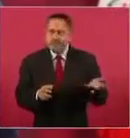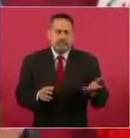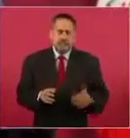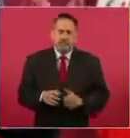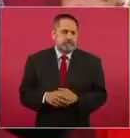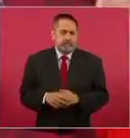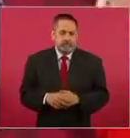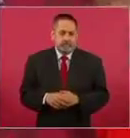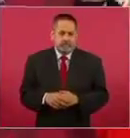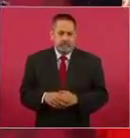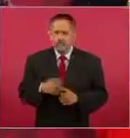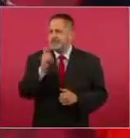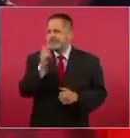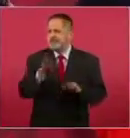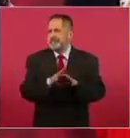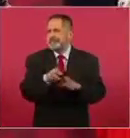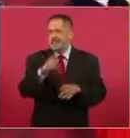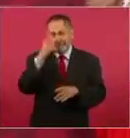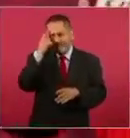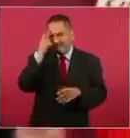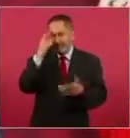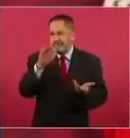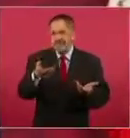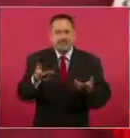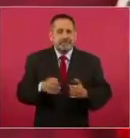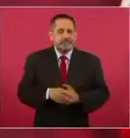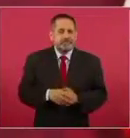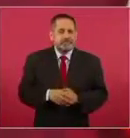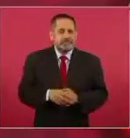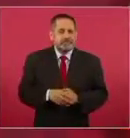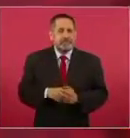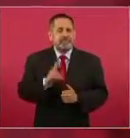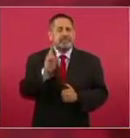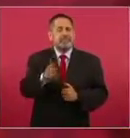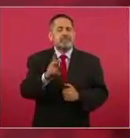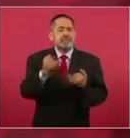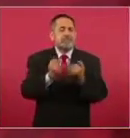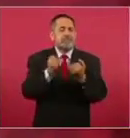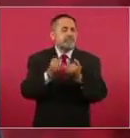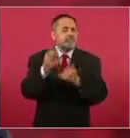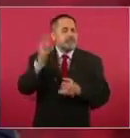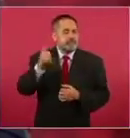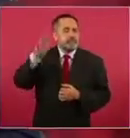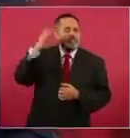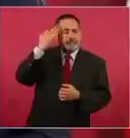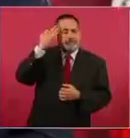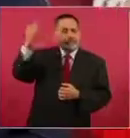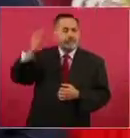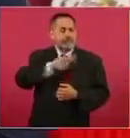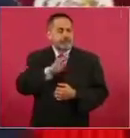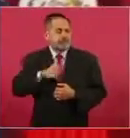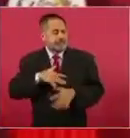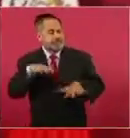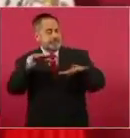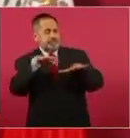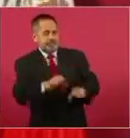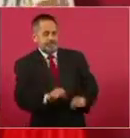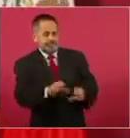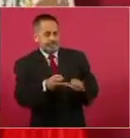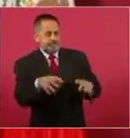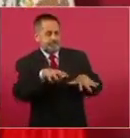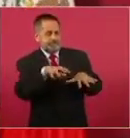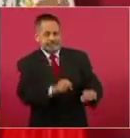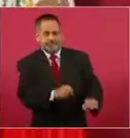es algo así como lo que se hizo durante la colonia de las llamadas tierras